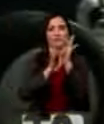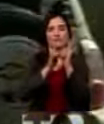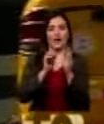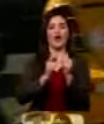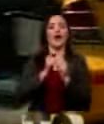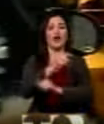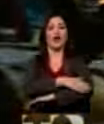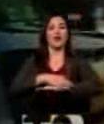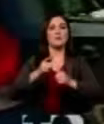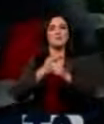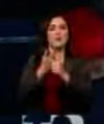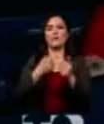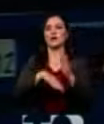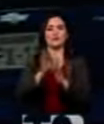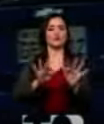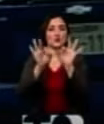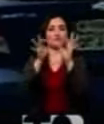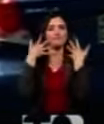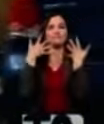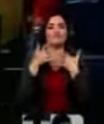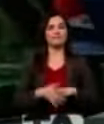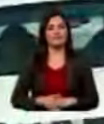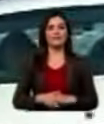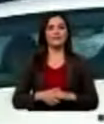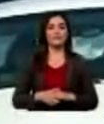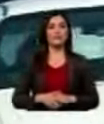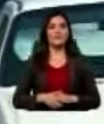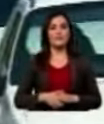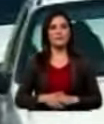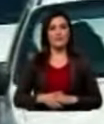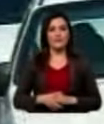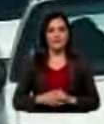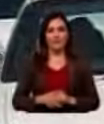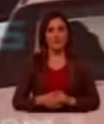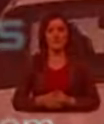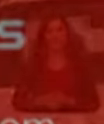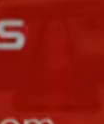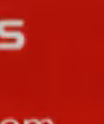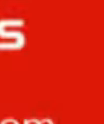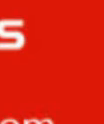principales de la urbe porteña. Paul Tutiven, Opción 2017.